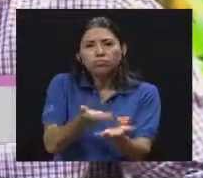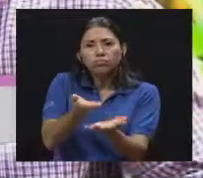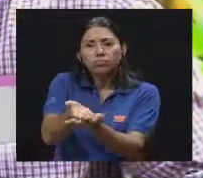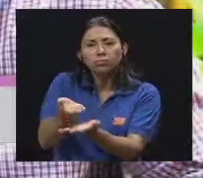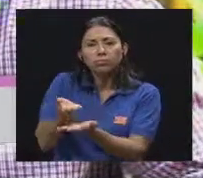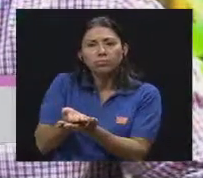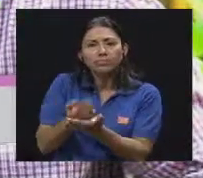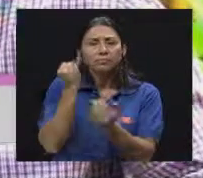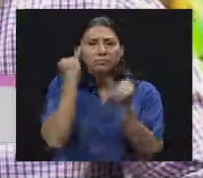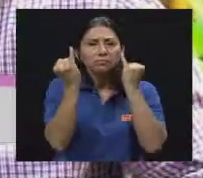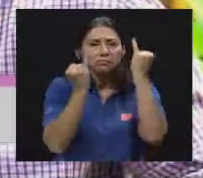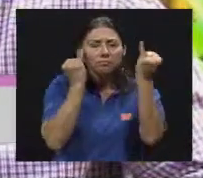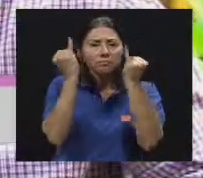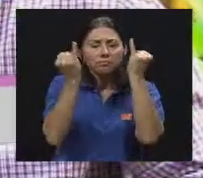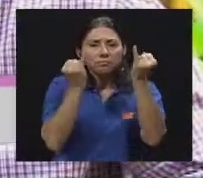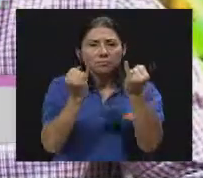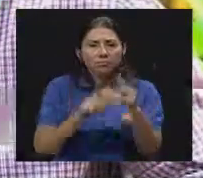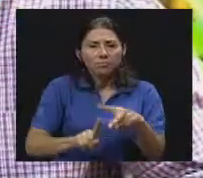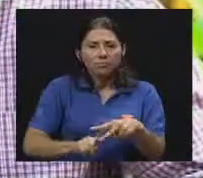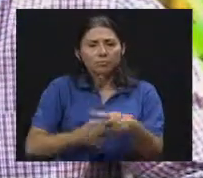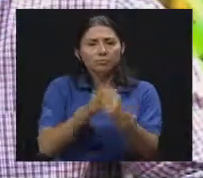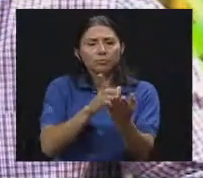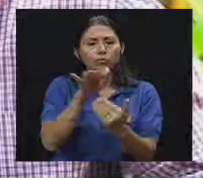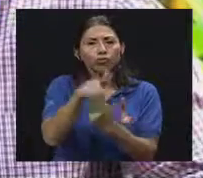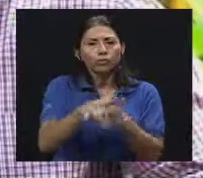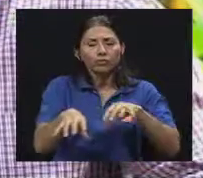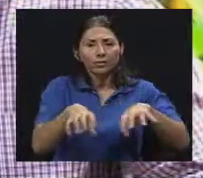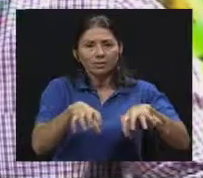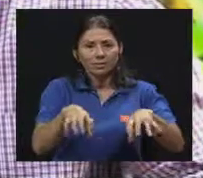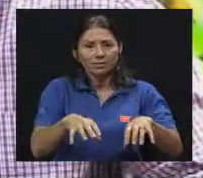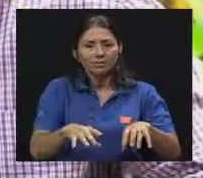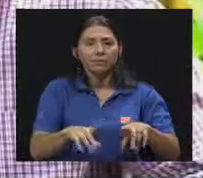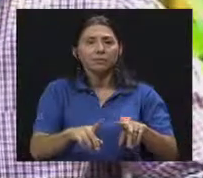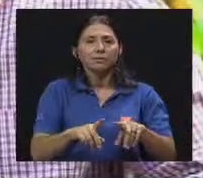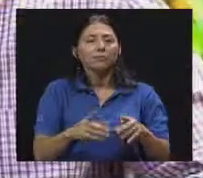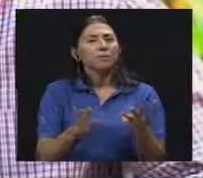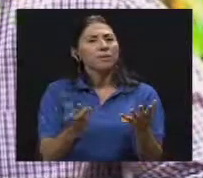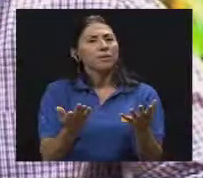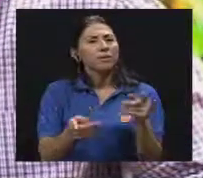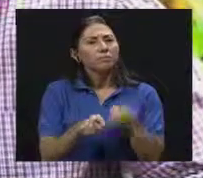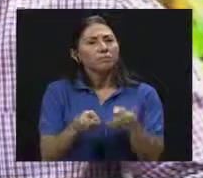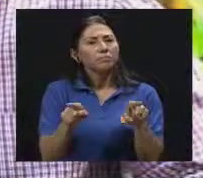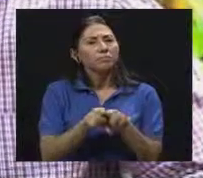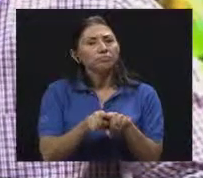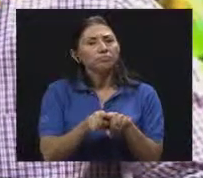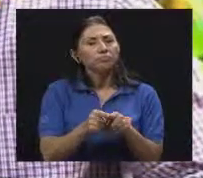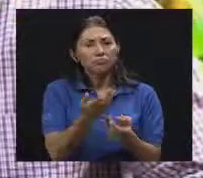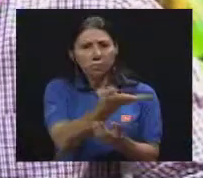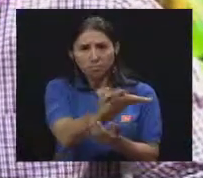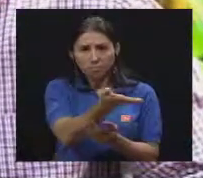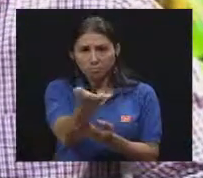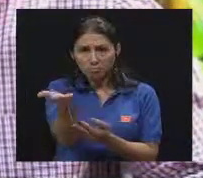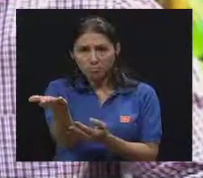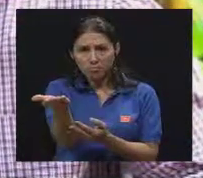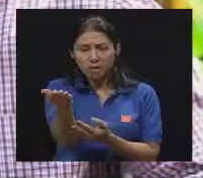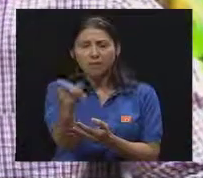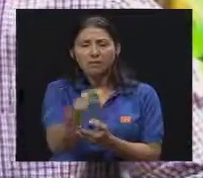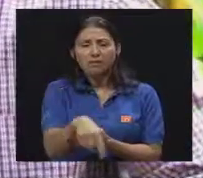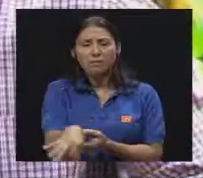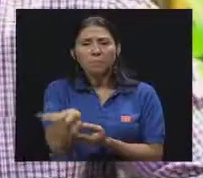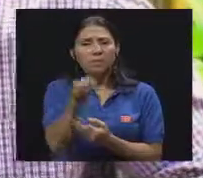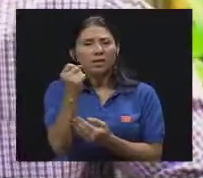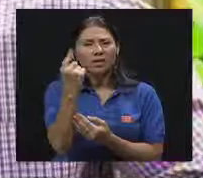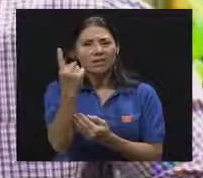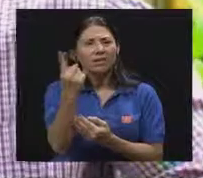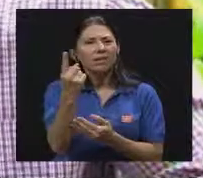iniciativas que dieron pie a todos estos proyectos y actividades. Pero es importante tal vez que los televidentes comprendan